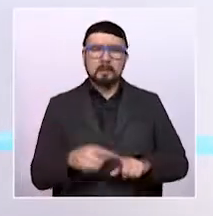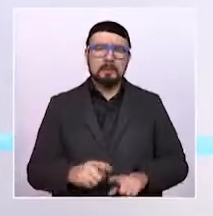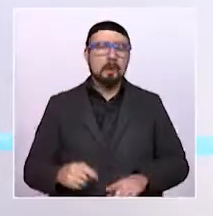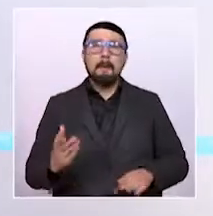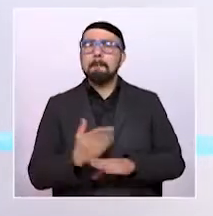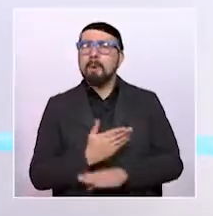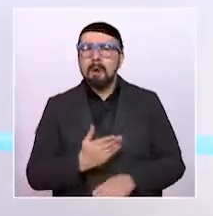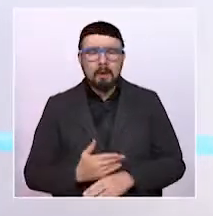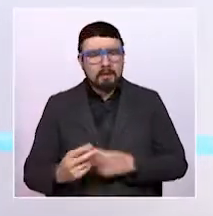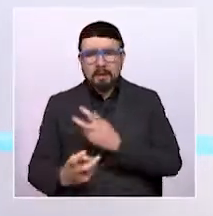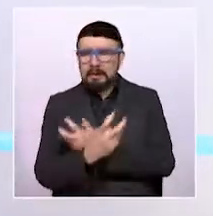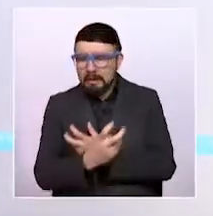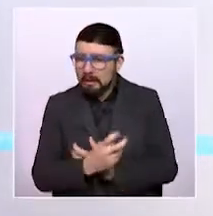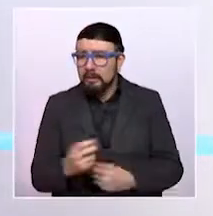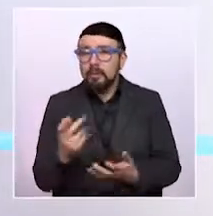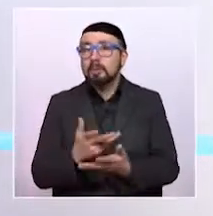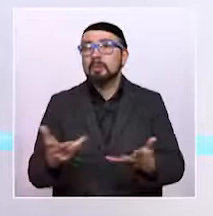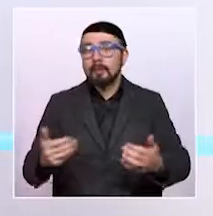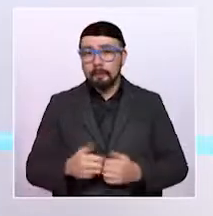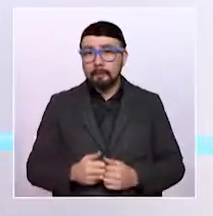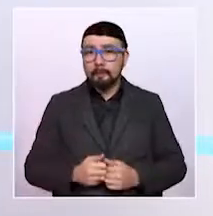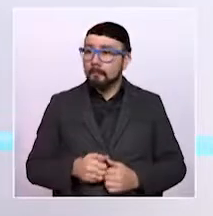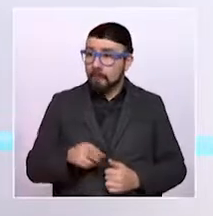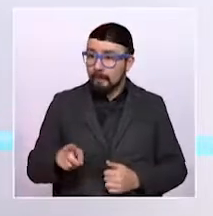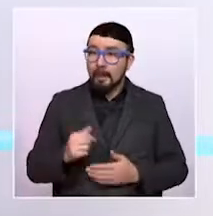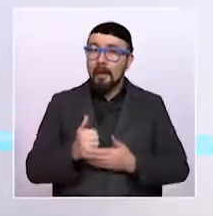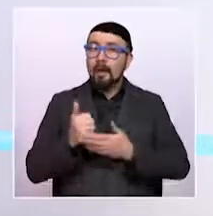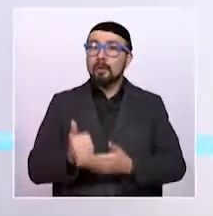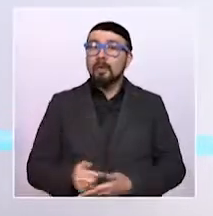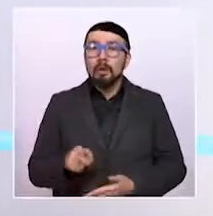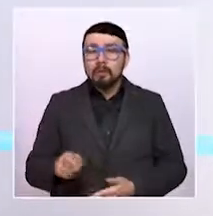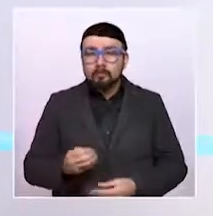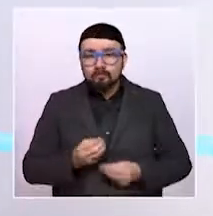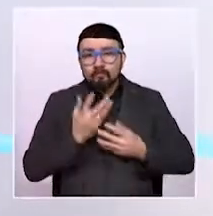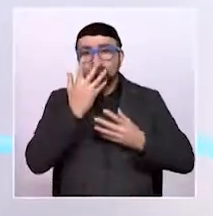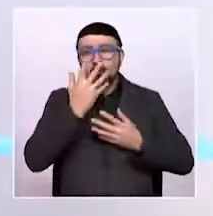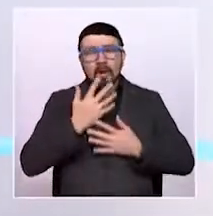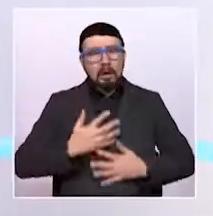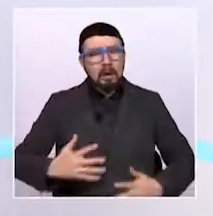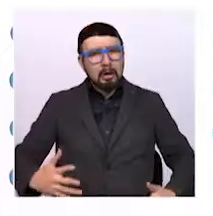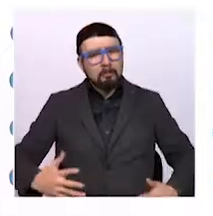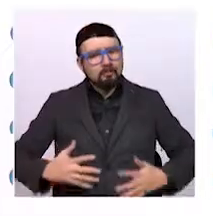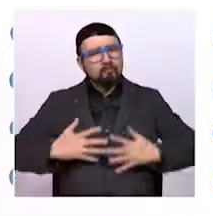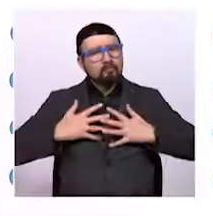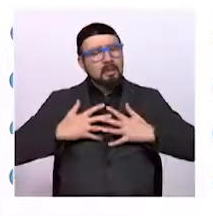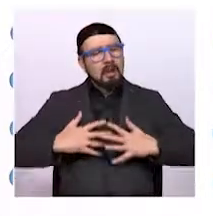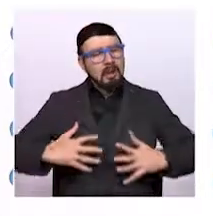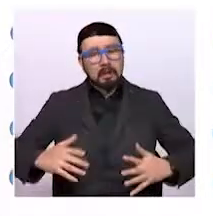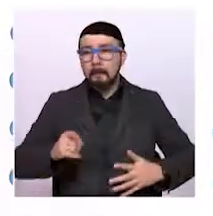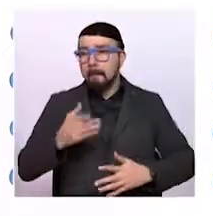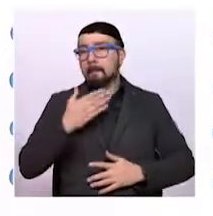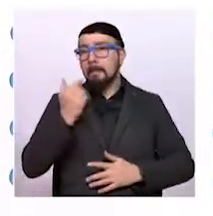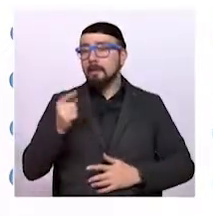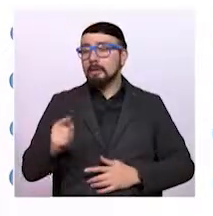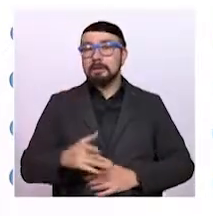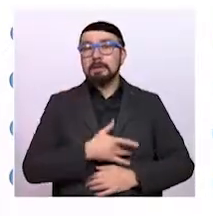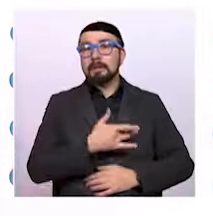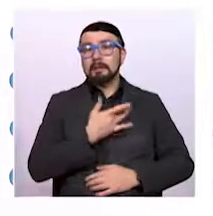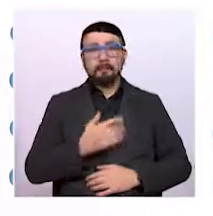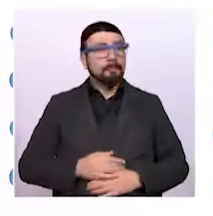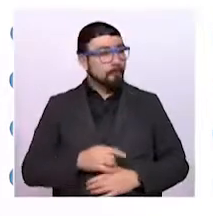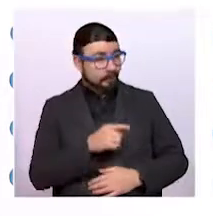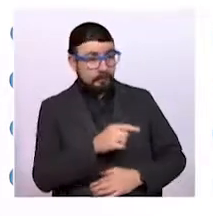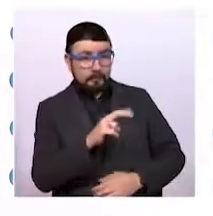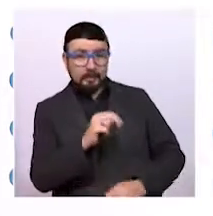pilates además que te ayuda a respirar mucho mejor mejora mucho esa sintomatología perfecto la doctora nathalie jurado es